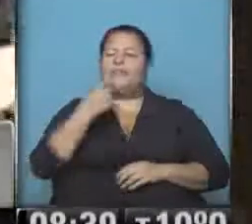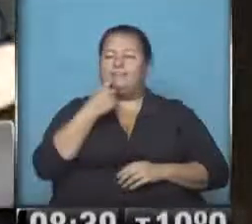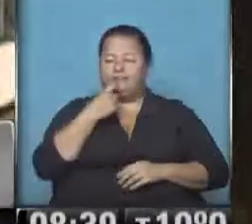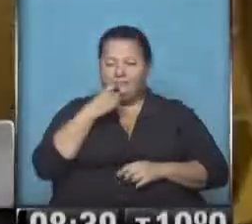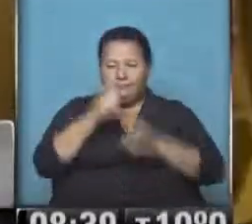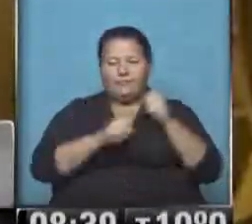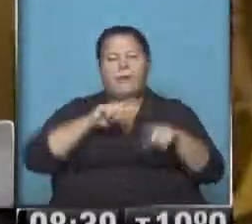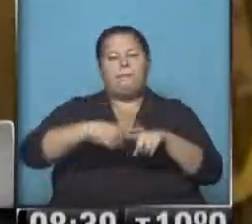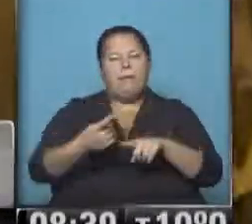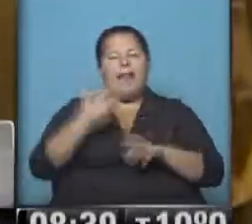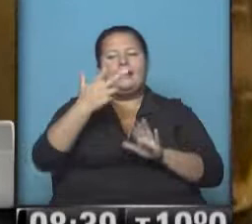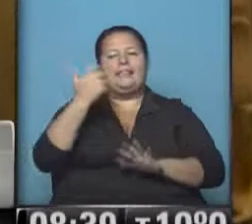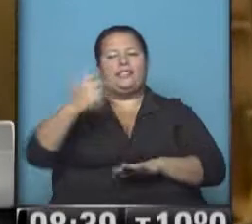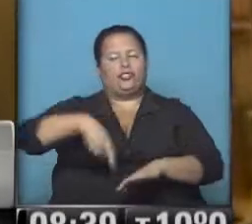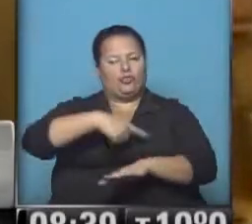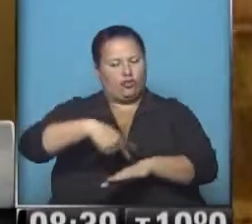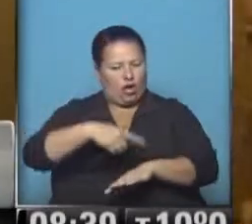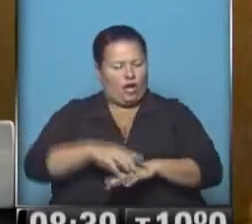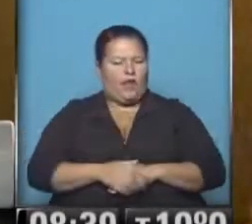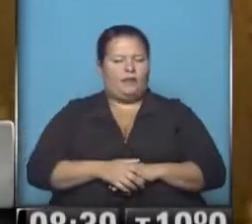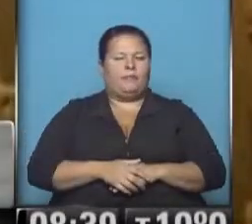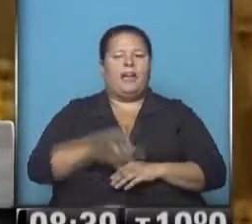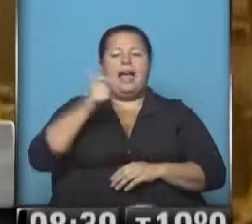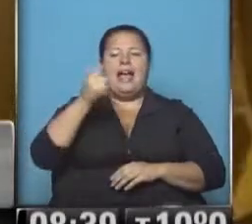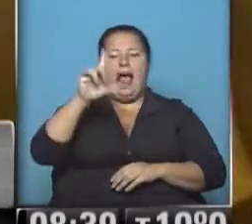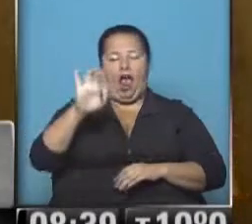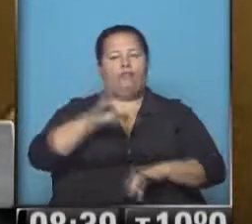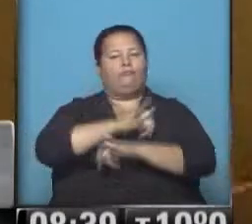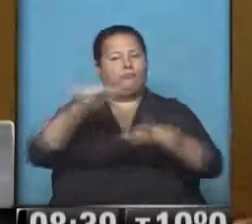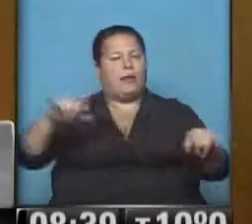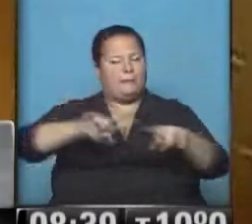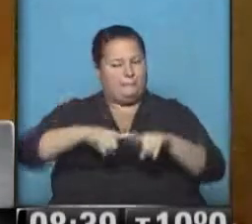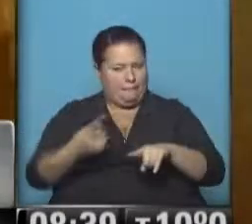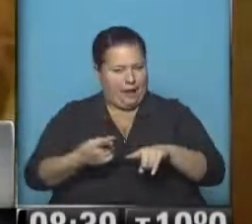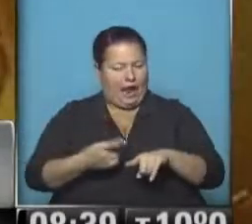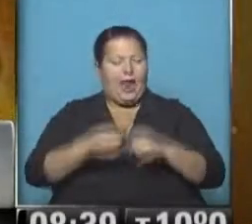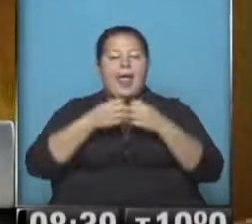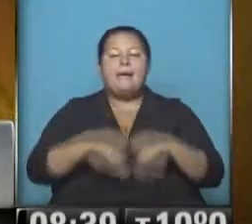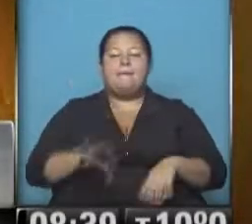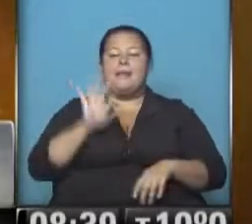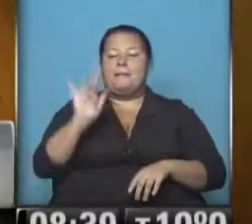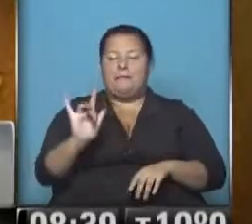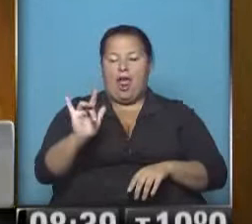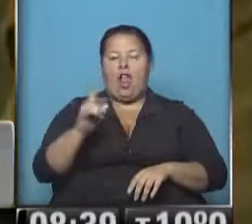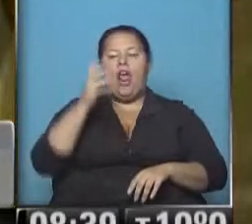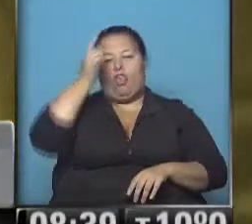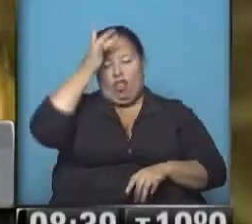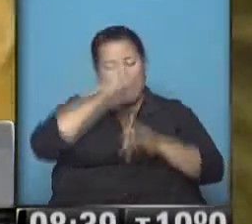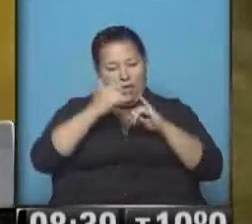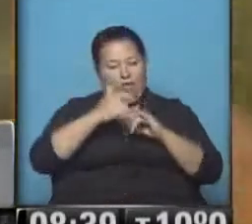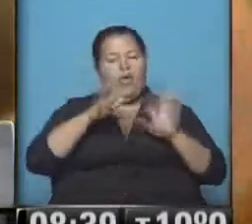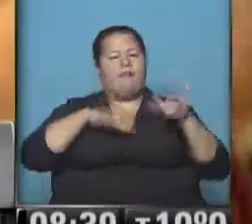Metalúrgicos, paro de 36 horas. Antonio Calo anunció la medida de fuerza, que comenzará el miércoles a las 12 con